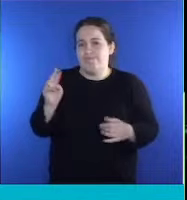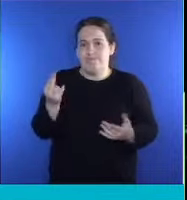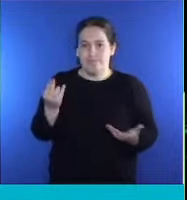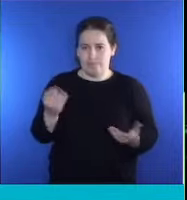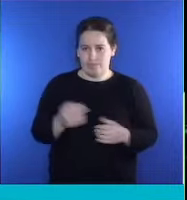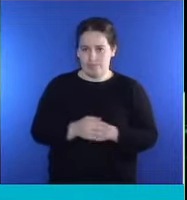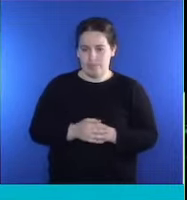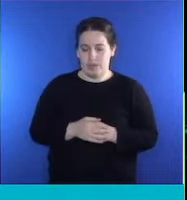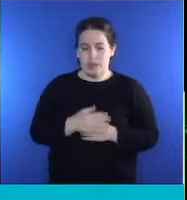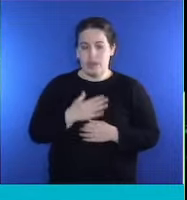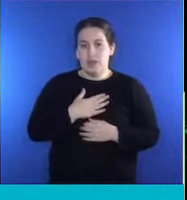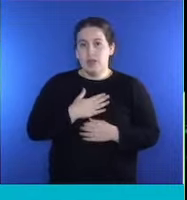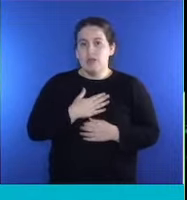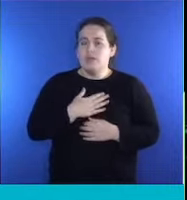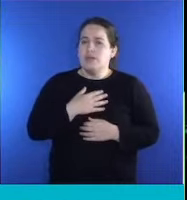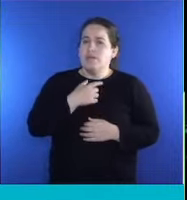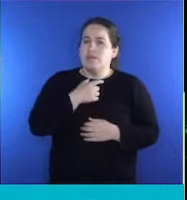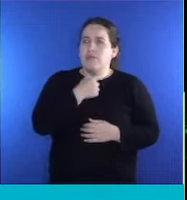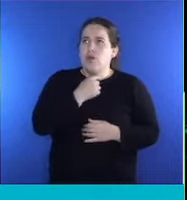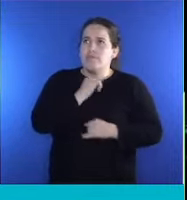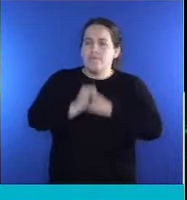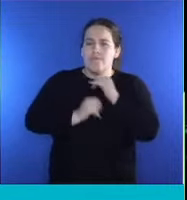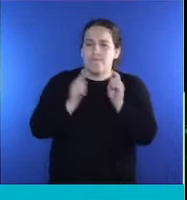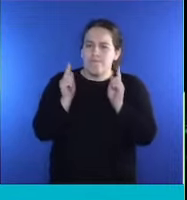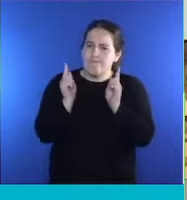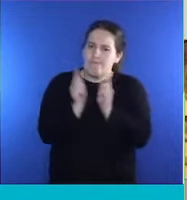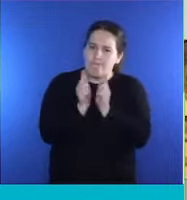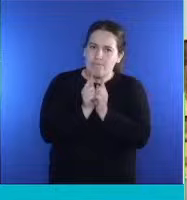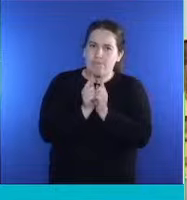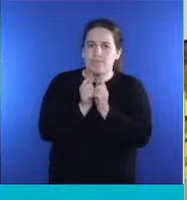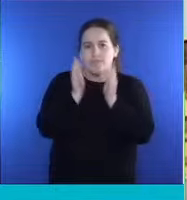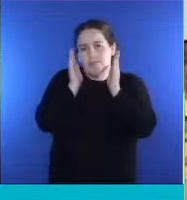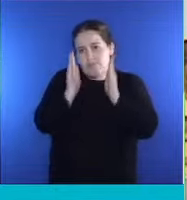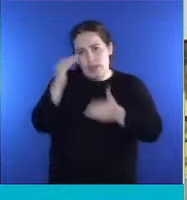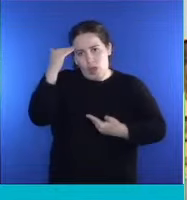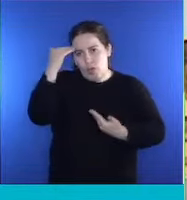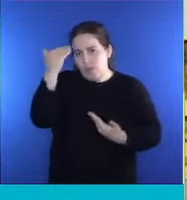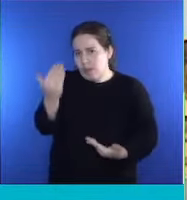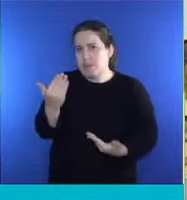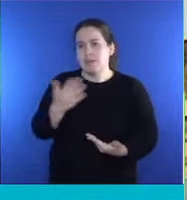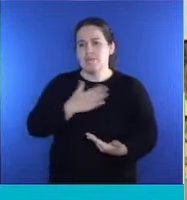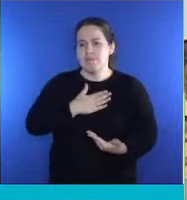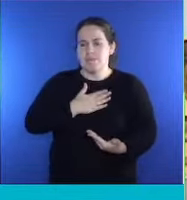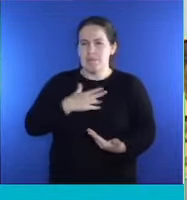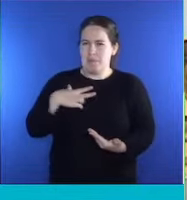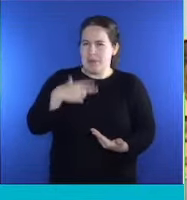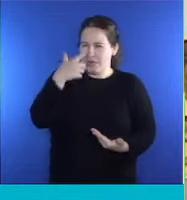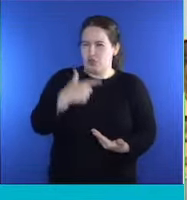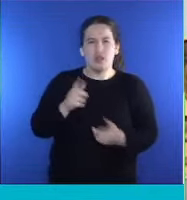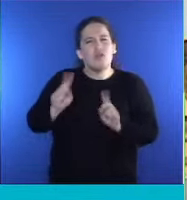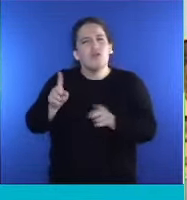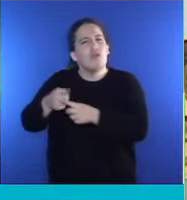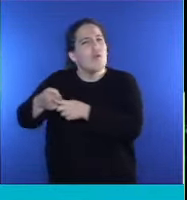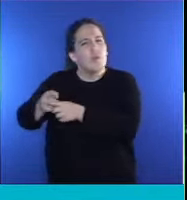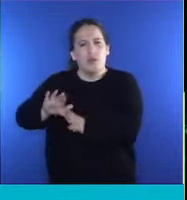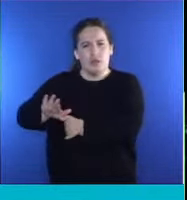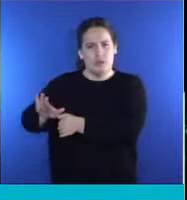quiero muy brevemente apuntar el homenaje más a lo personal que a lo